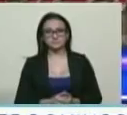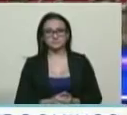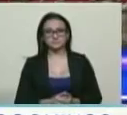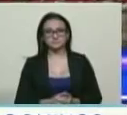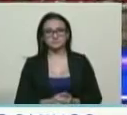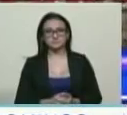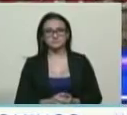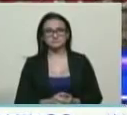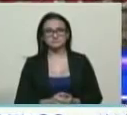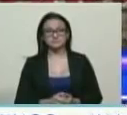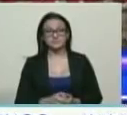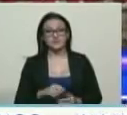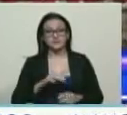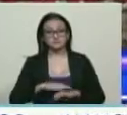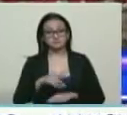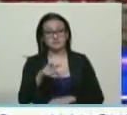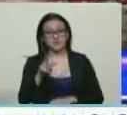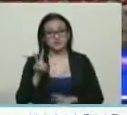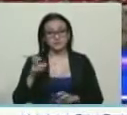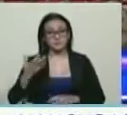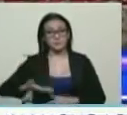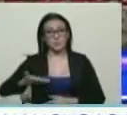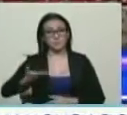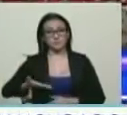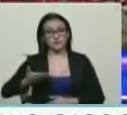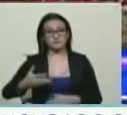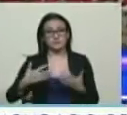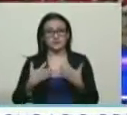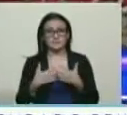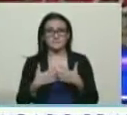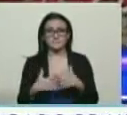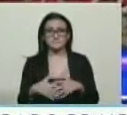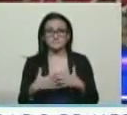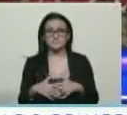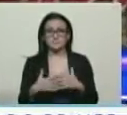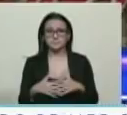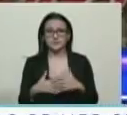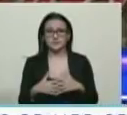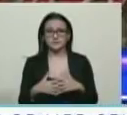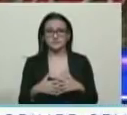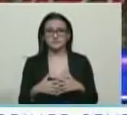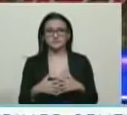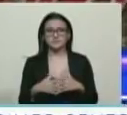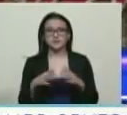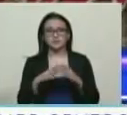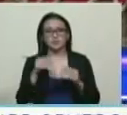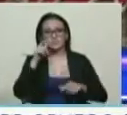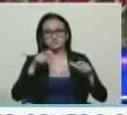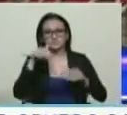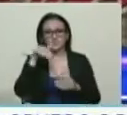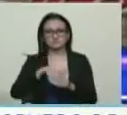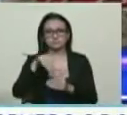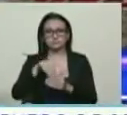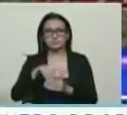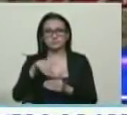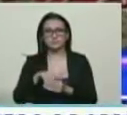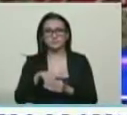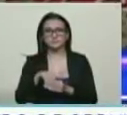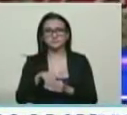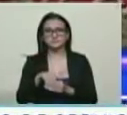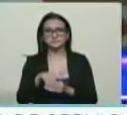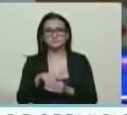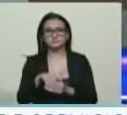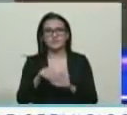Por eso es que es fundamental a nuestra maquinaria, a todos los electores, electoras, vayan